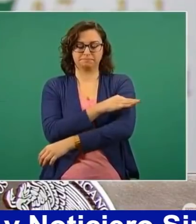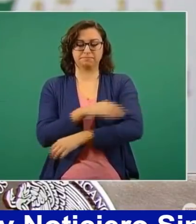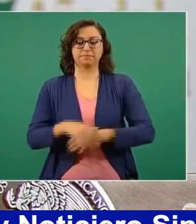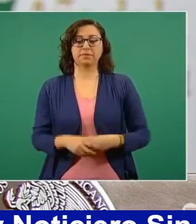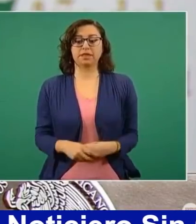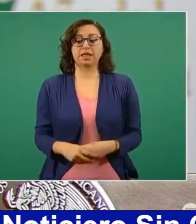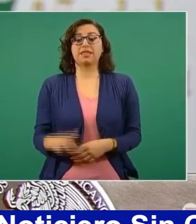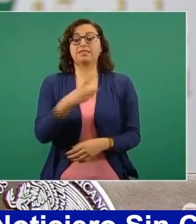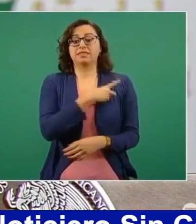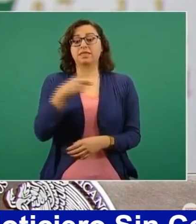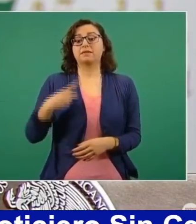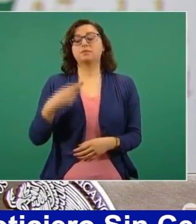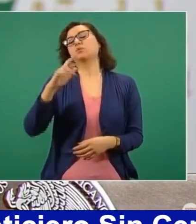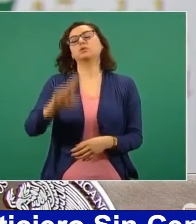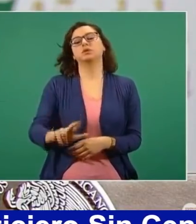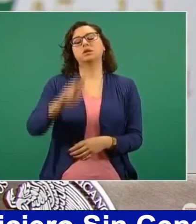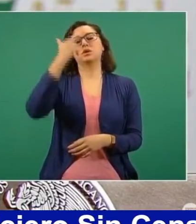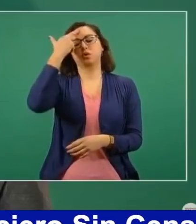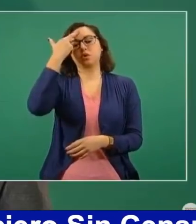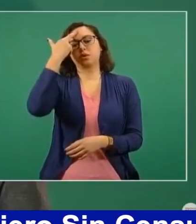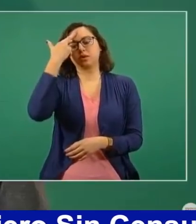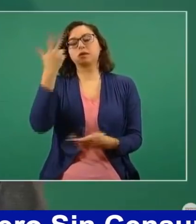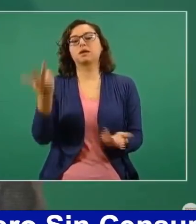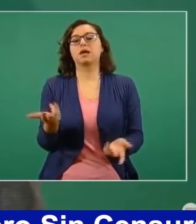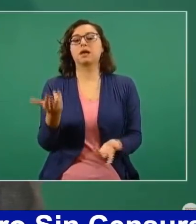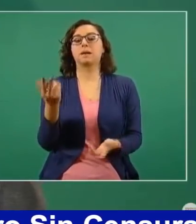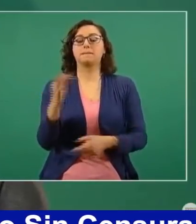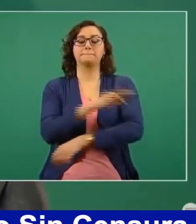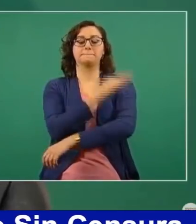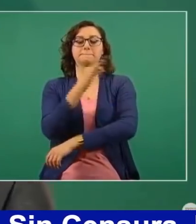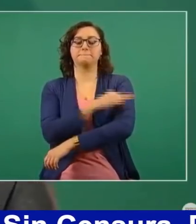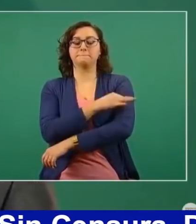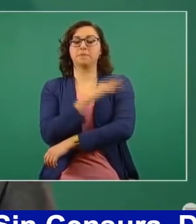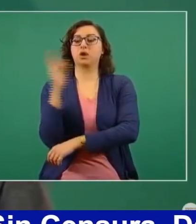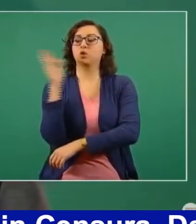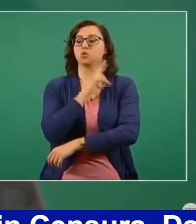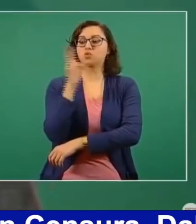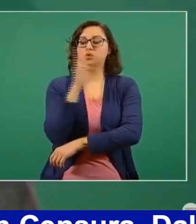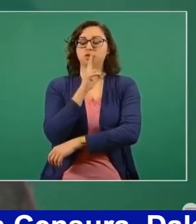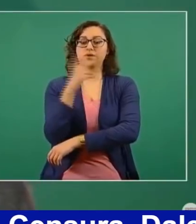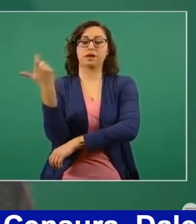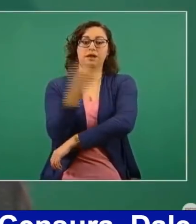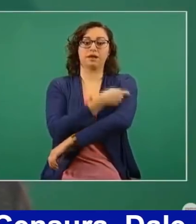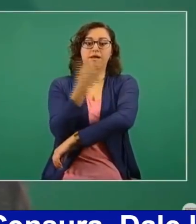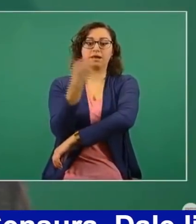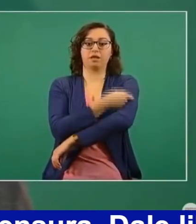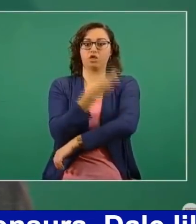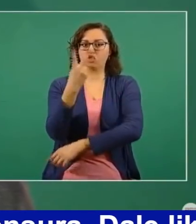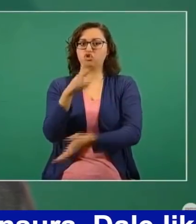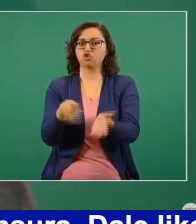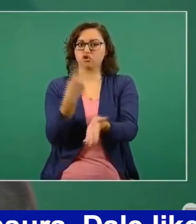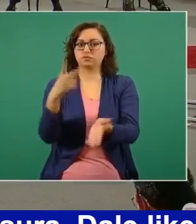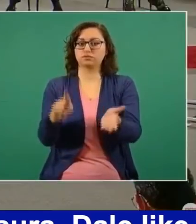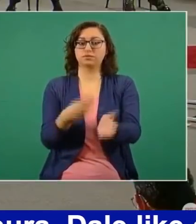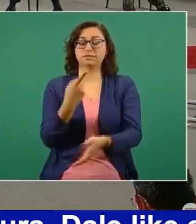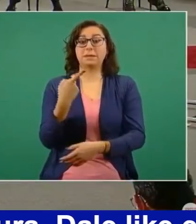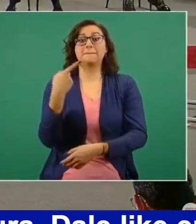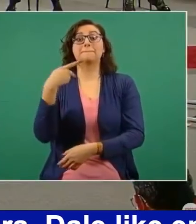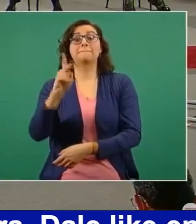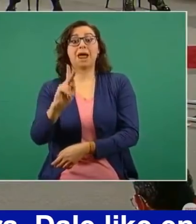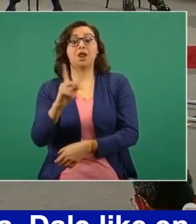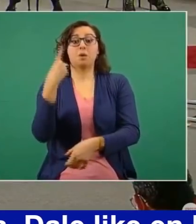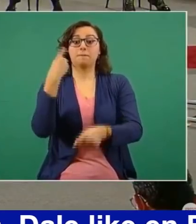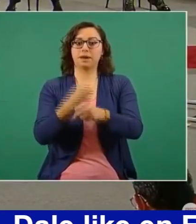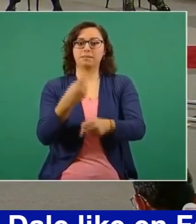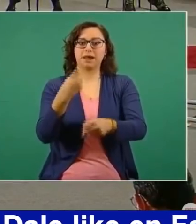la vacuna Sputnik V tiene 2 dosis que son diferentes. La composición de la primera tiene una